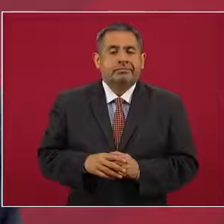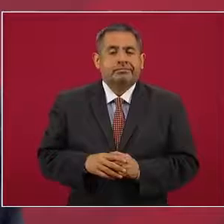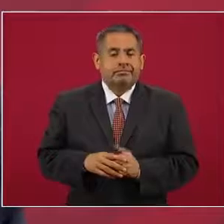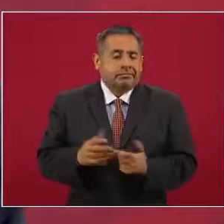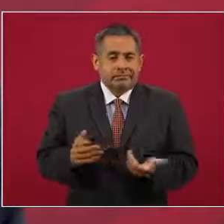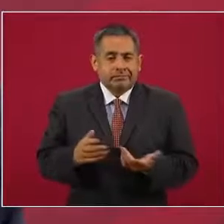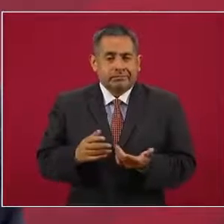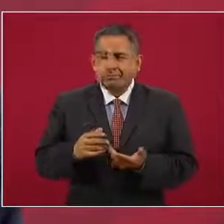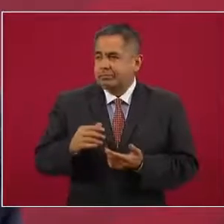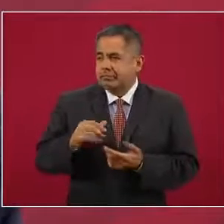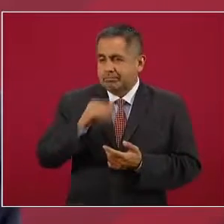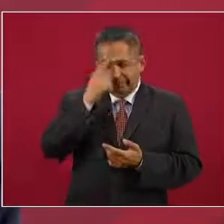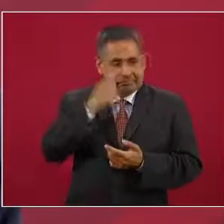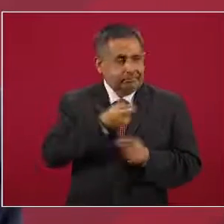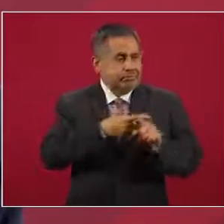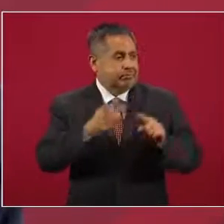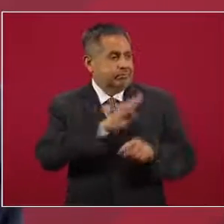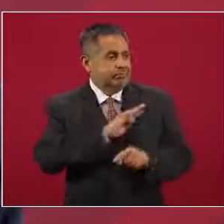otros municipios.